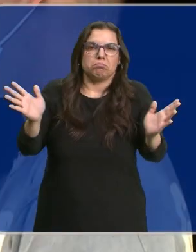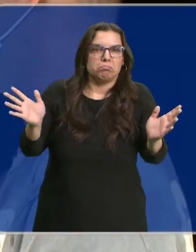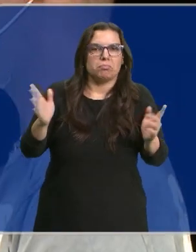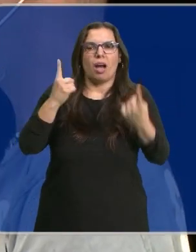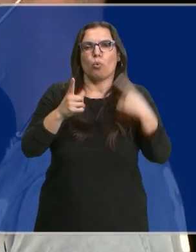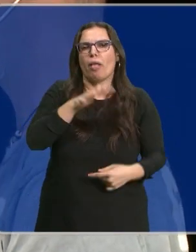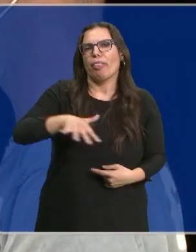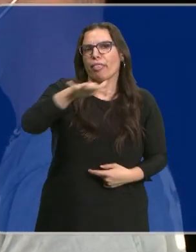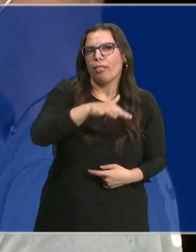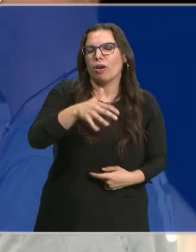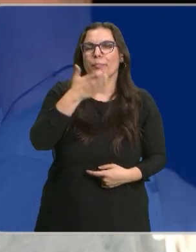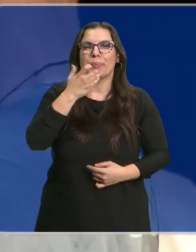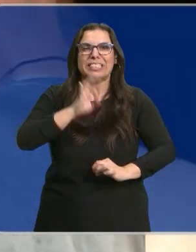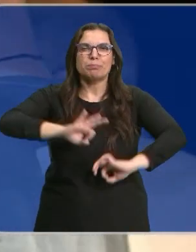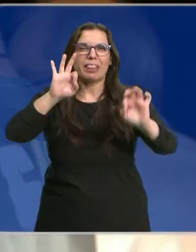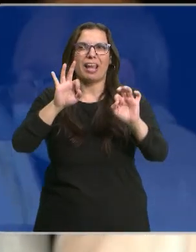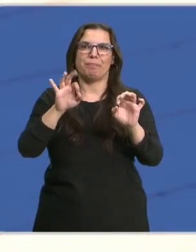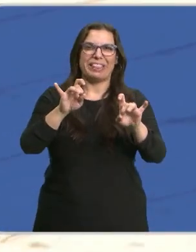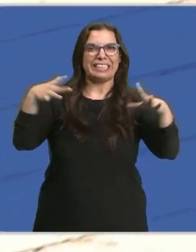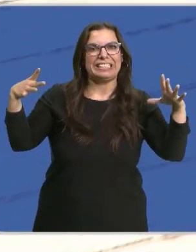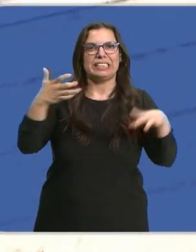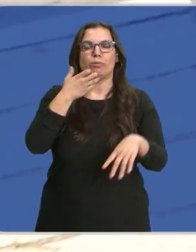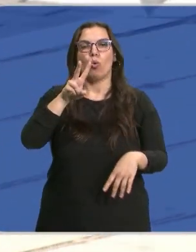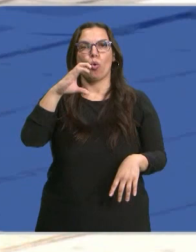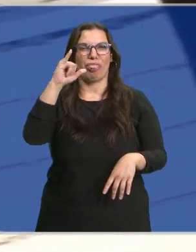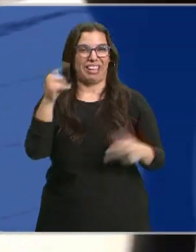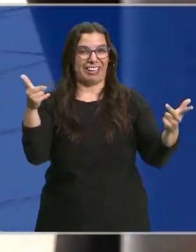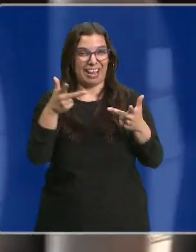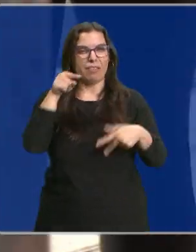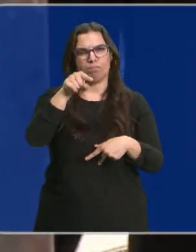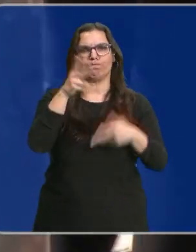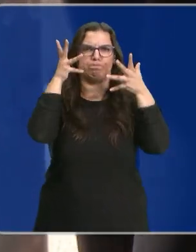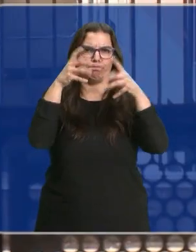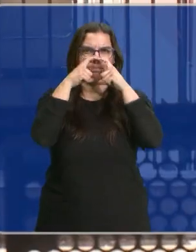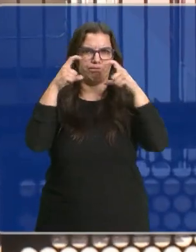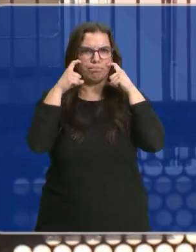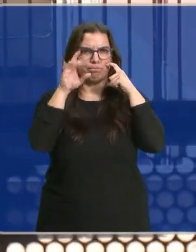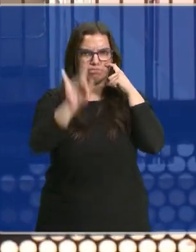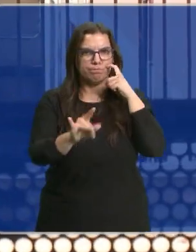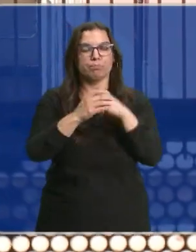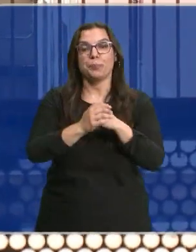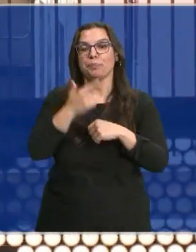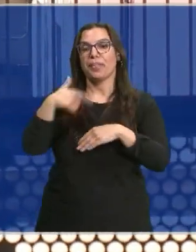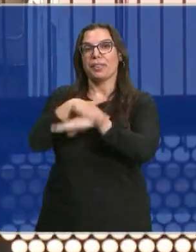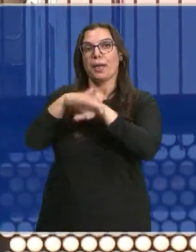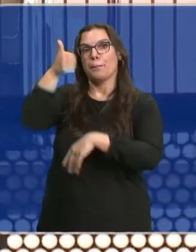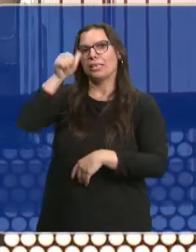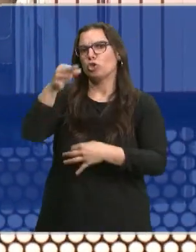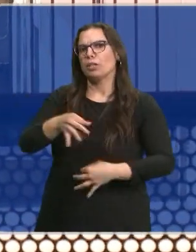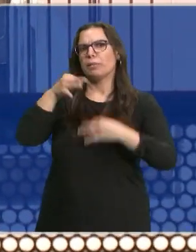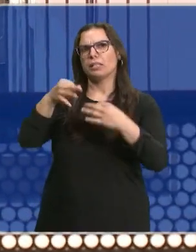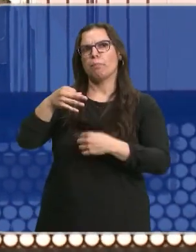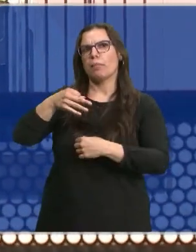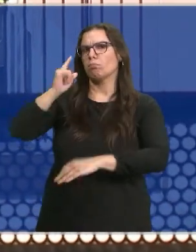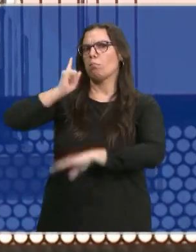recomendable en algunos sitios, especialmente en lugares como las UCIs. El ministro asegura que en todo momento se ha seguido la opinión de los